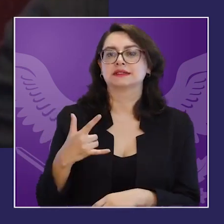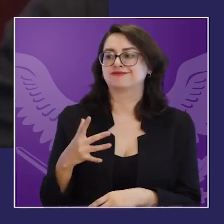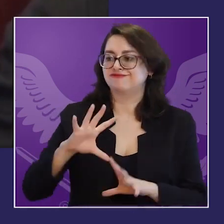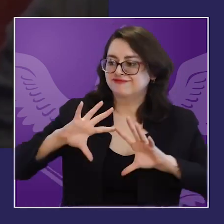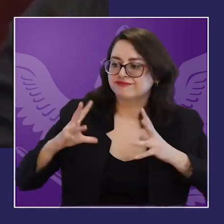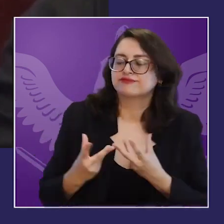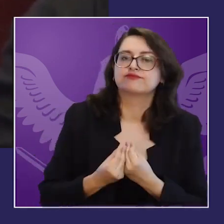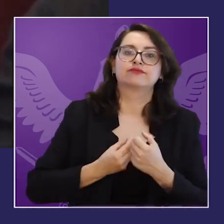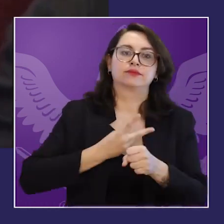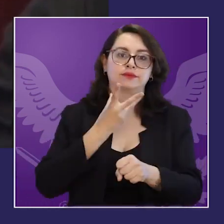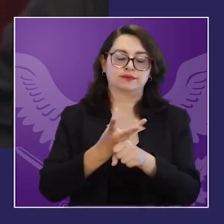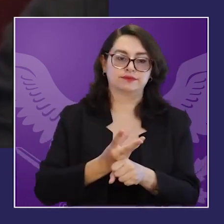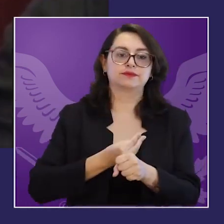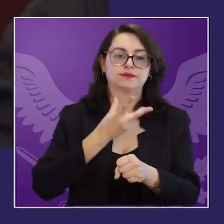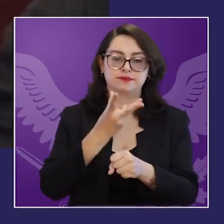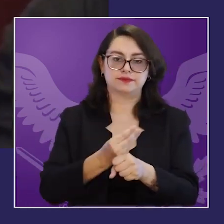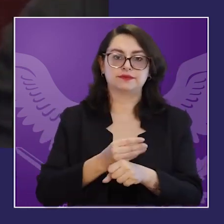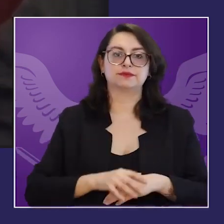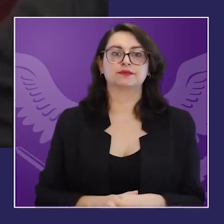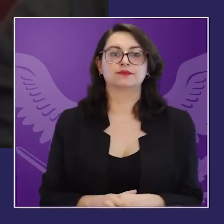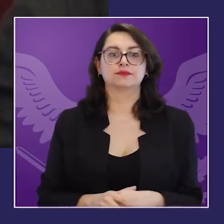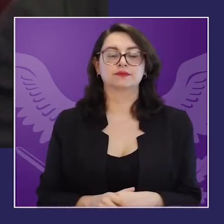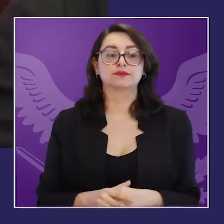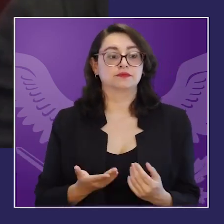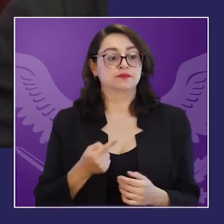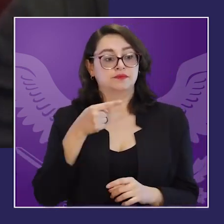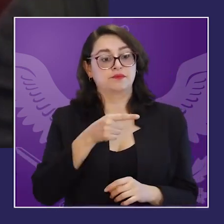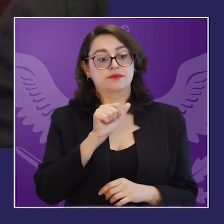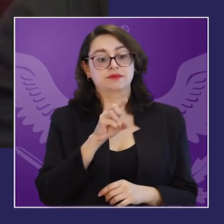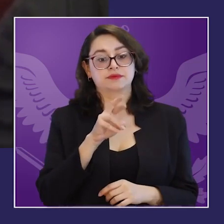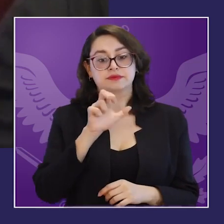las heridas de esa guerra. Y Adriana Benjumea ha estado allí